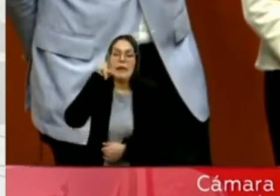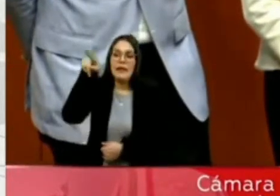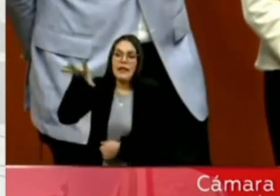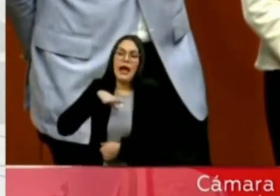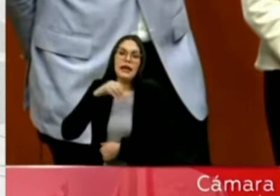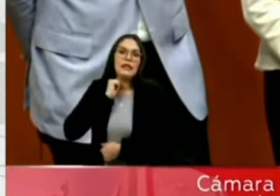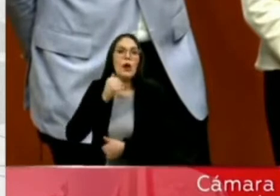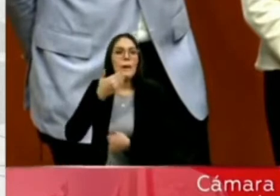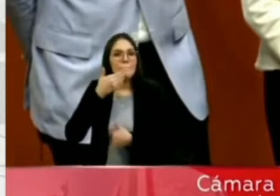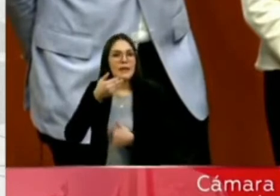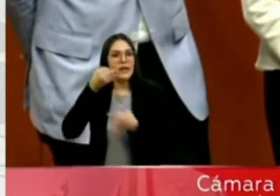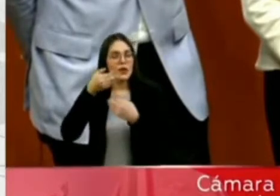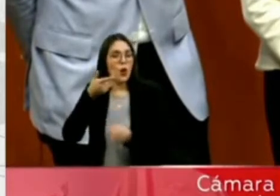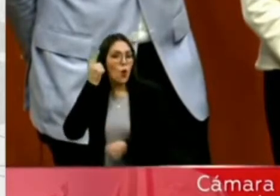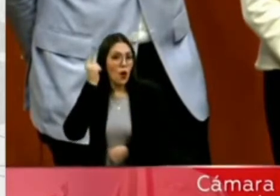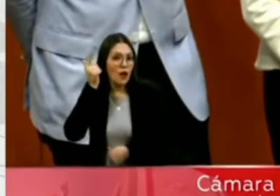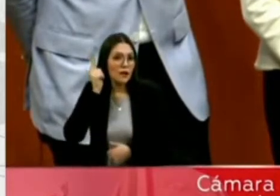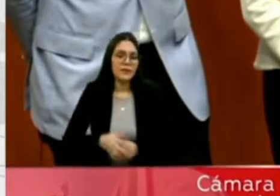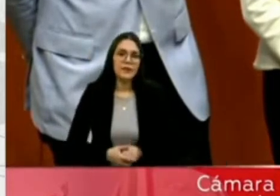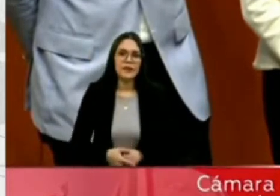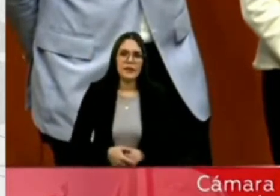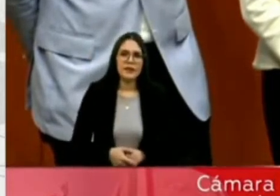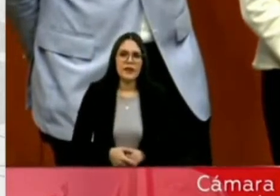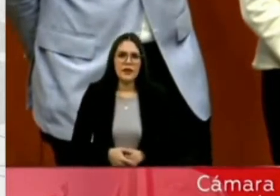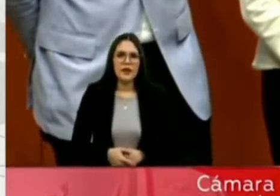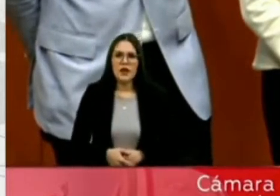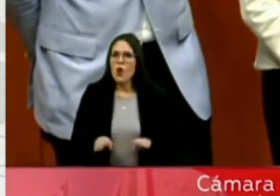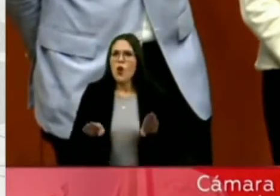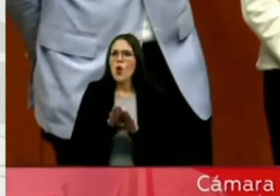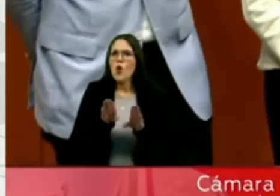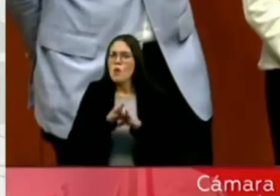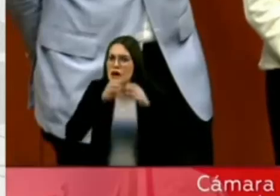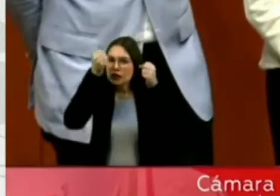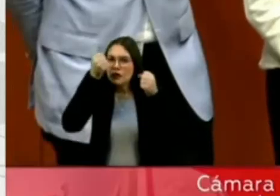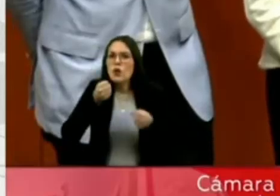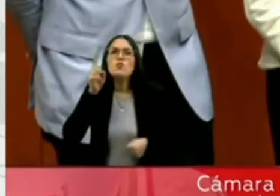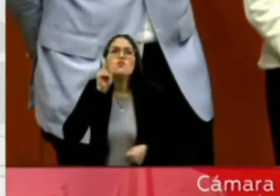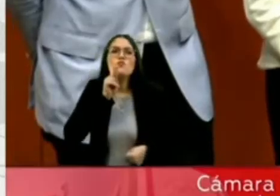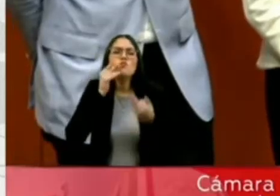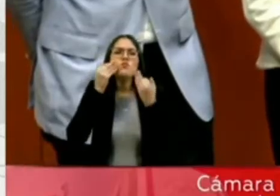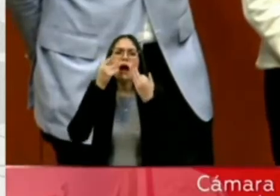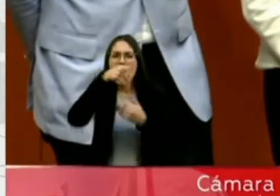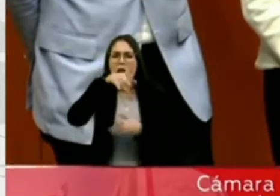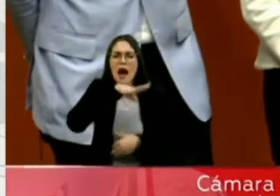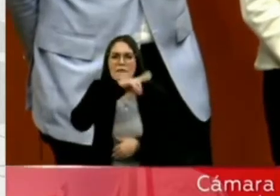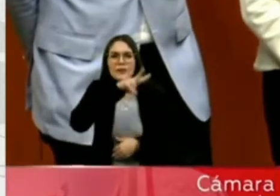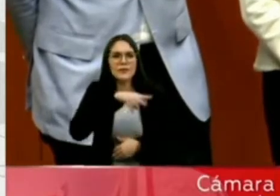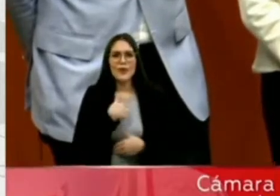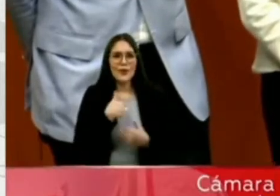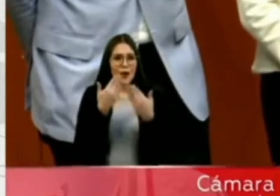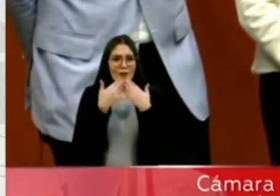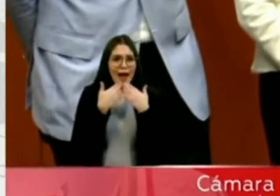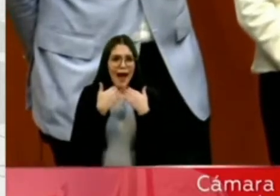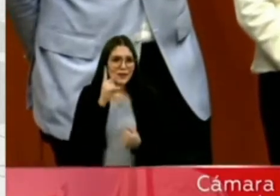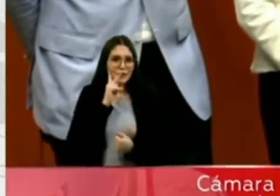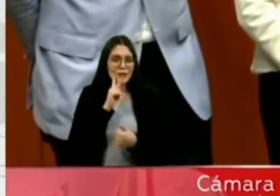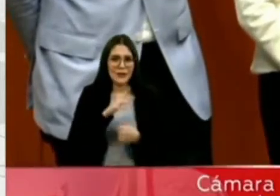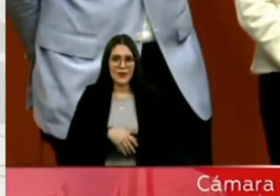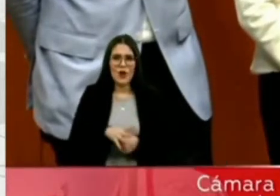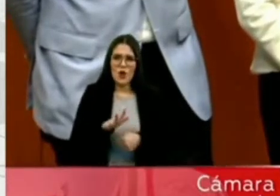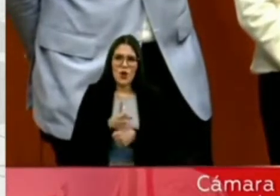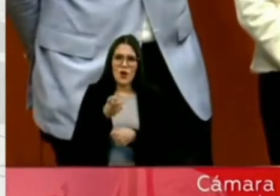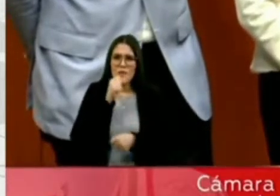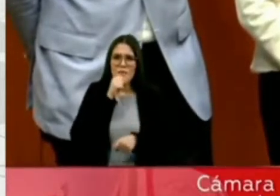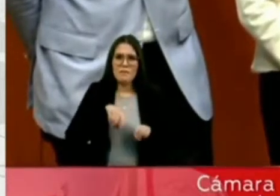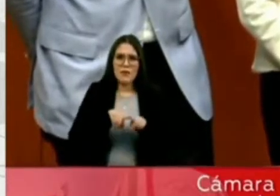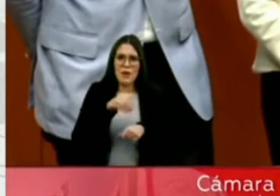Pero nosotros no tenemos ninguna condición ni garantía de que eso sea cierto. Y para nosotros la sesión no puede continuar en esos